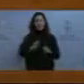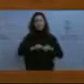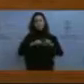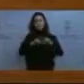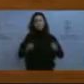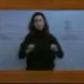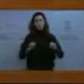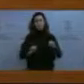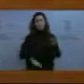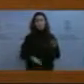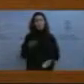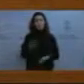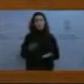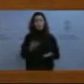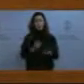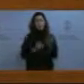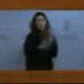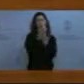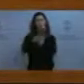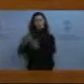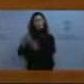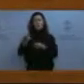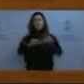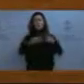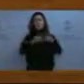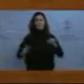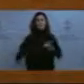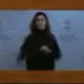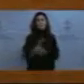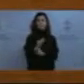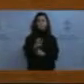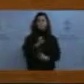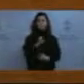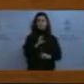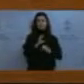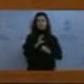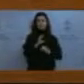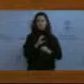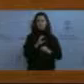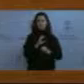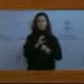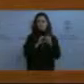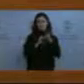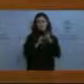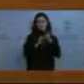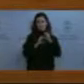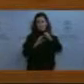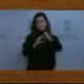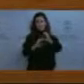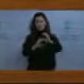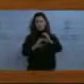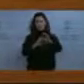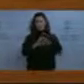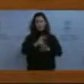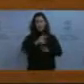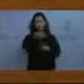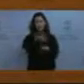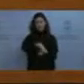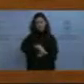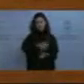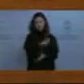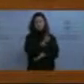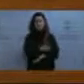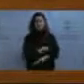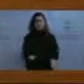que todo lo que reciben las federaciones deportivas del Principado juntas. Si esa es su política deportiva, bien, pero yo creo que eso no debe ser. Y